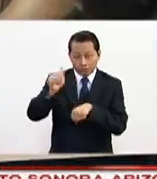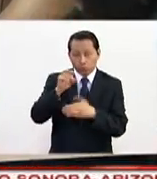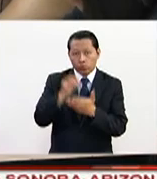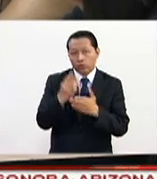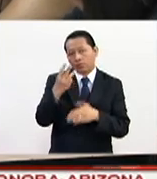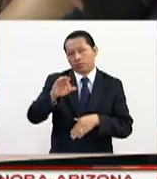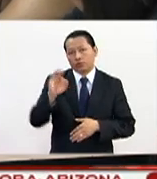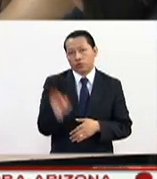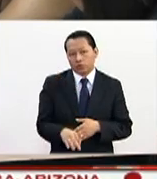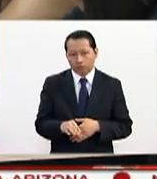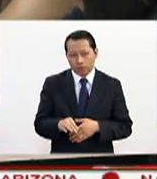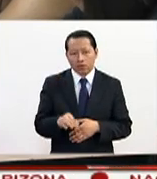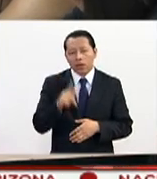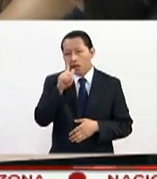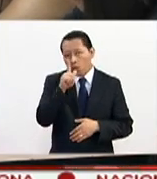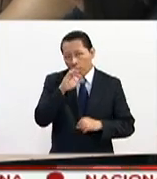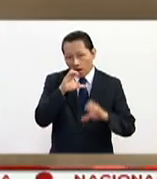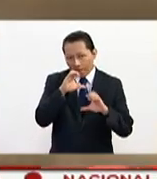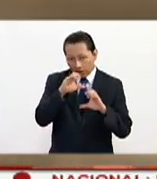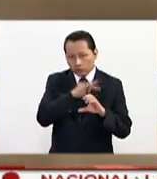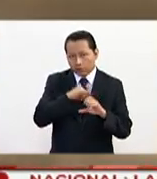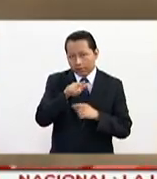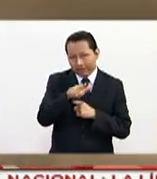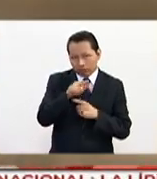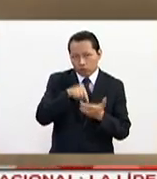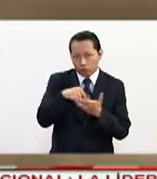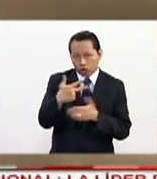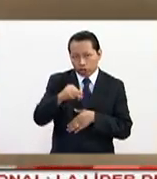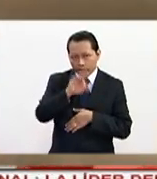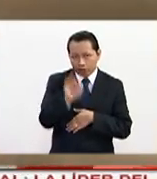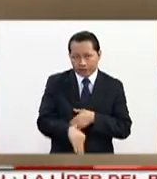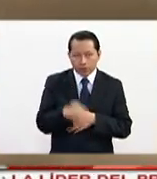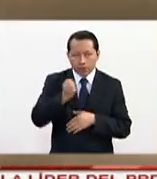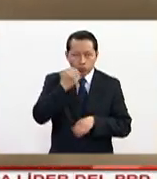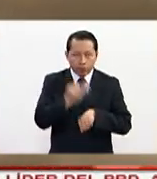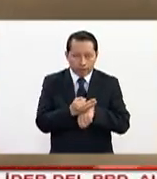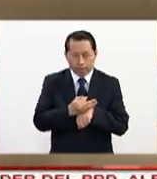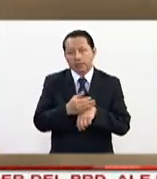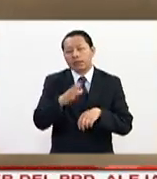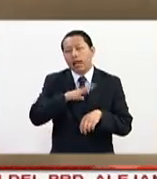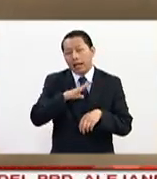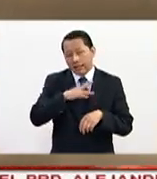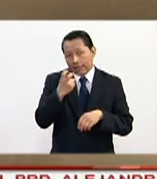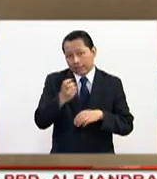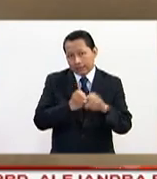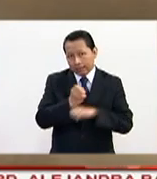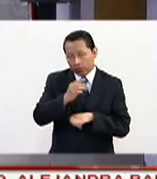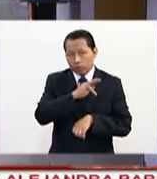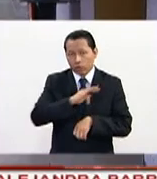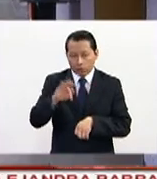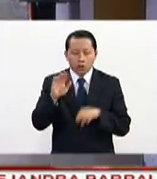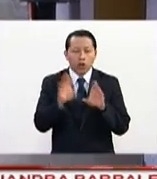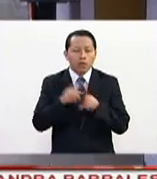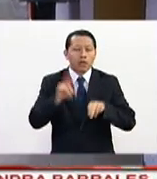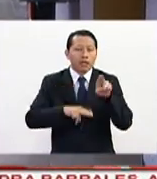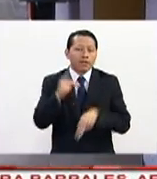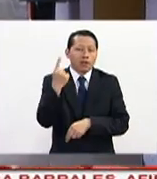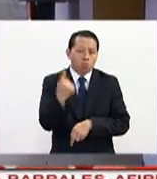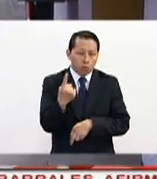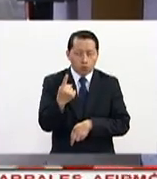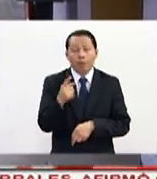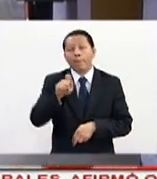el 3%. En lenguaje y comunicación, 17.8% de los estudiantes de esta entidad se ubica en el nivel